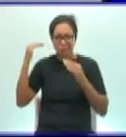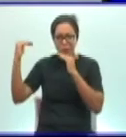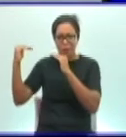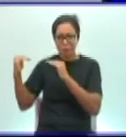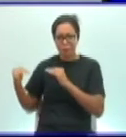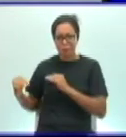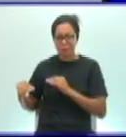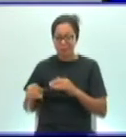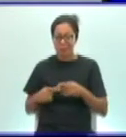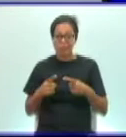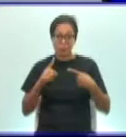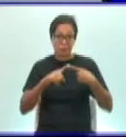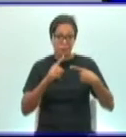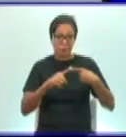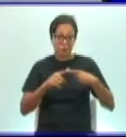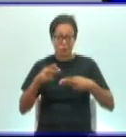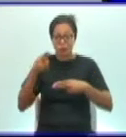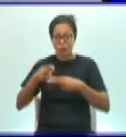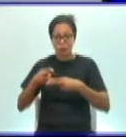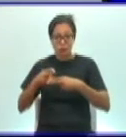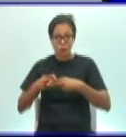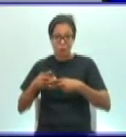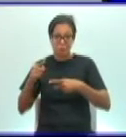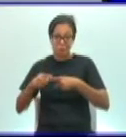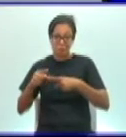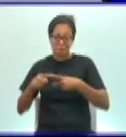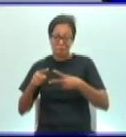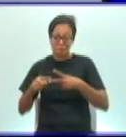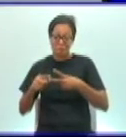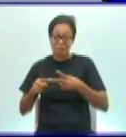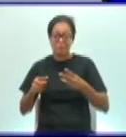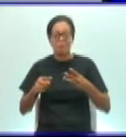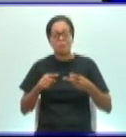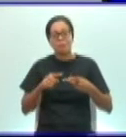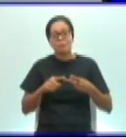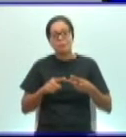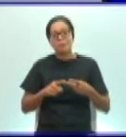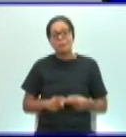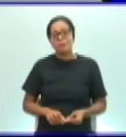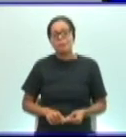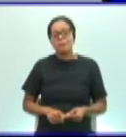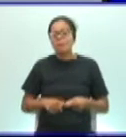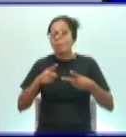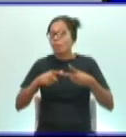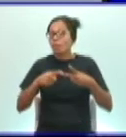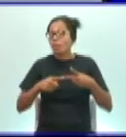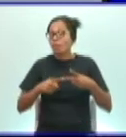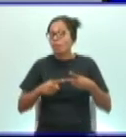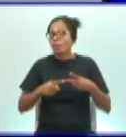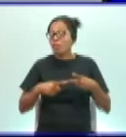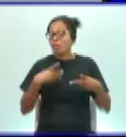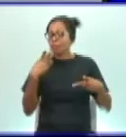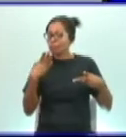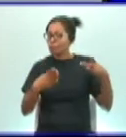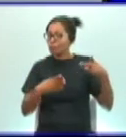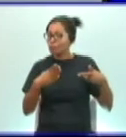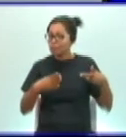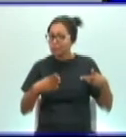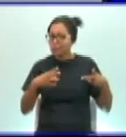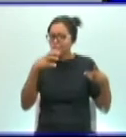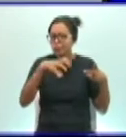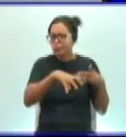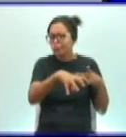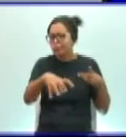los apellidos de esa personalidad, tiempo y escenario histórico. O sea, siempre yo tengo que ubicar si fuera el documento o es la personalidad en el